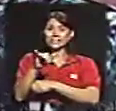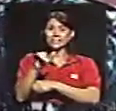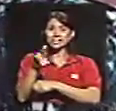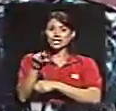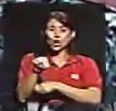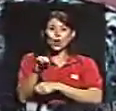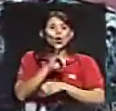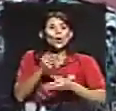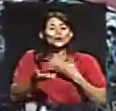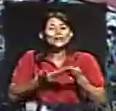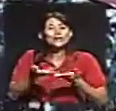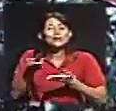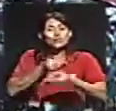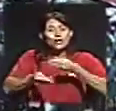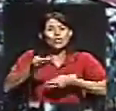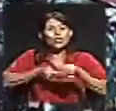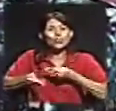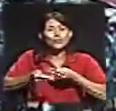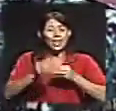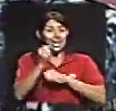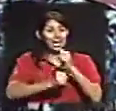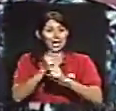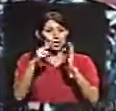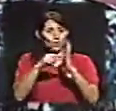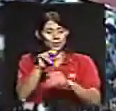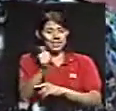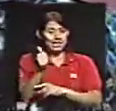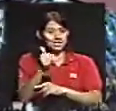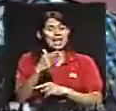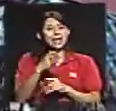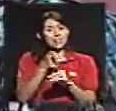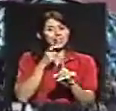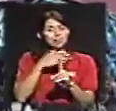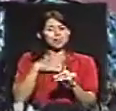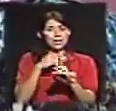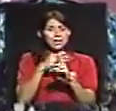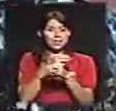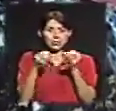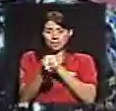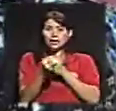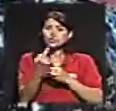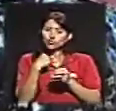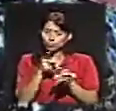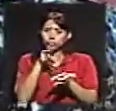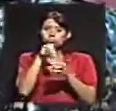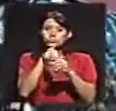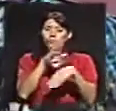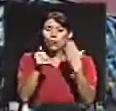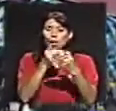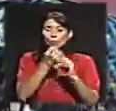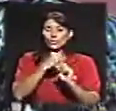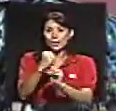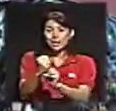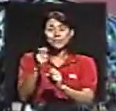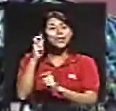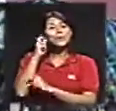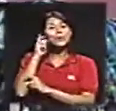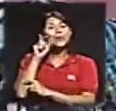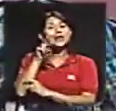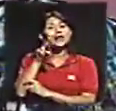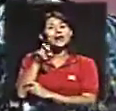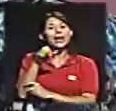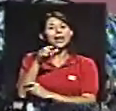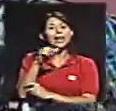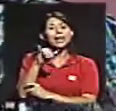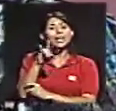llegando a este Consejo Municipal, desde el despacho, yo tengo que ver con todo el tema municipal, la regidora me